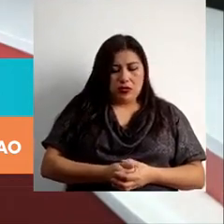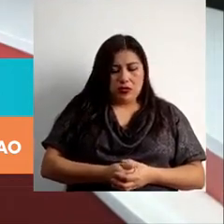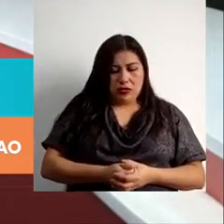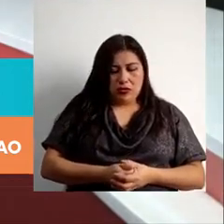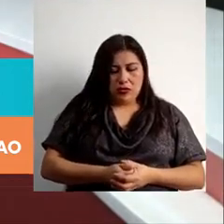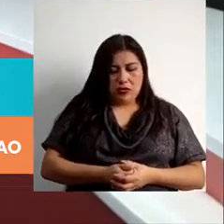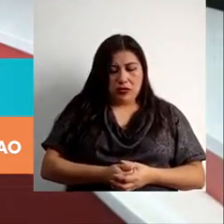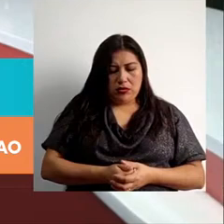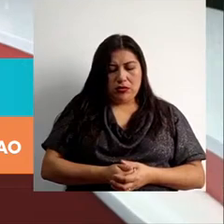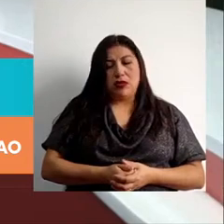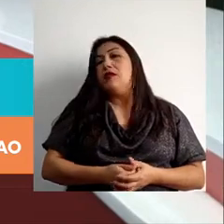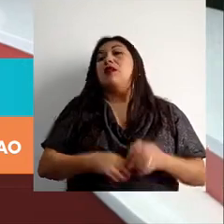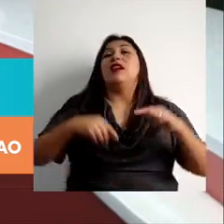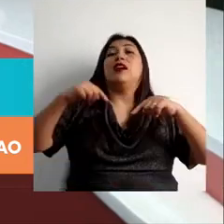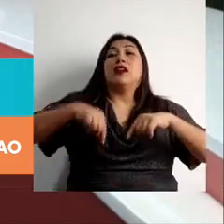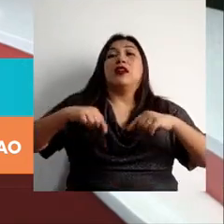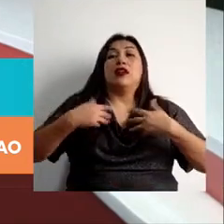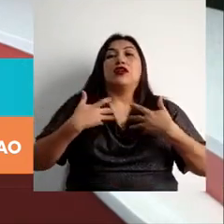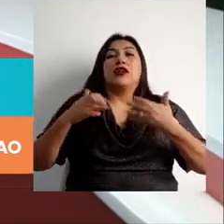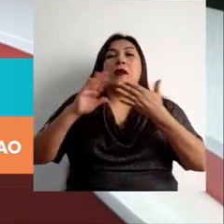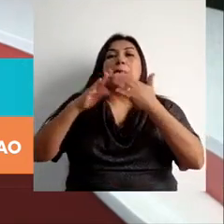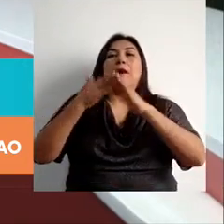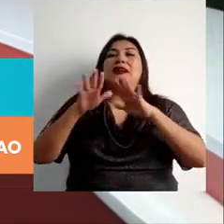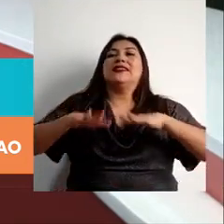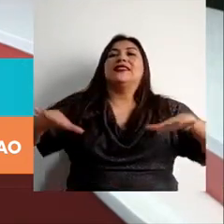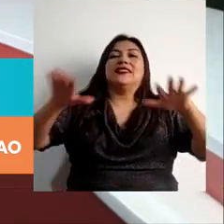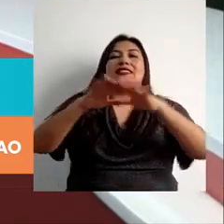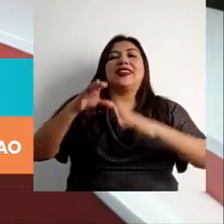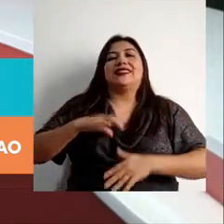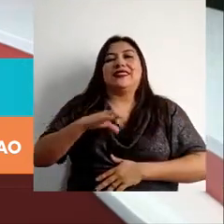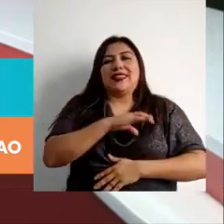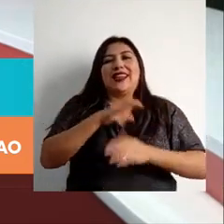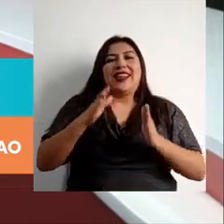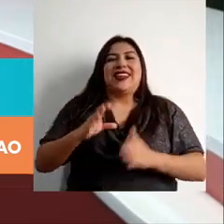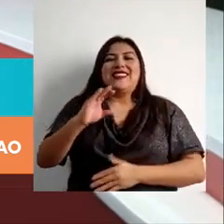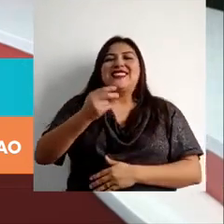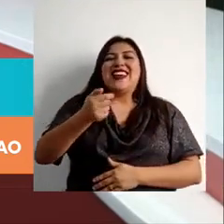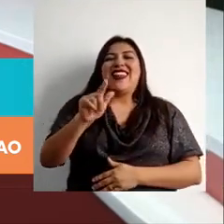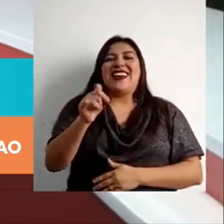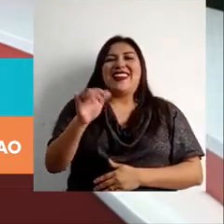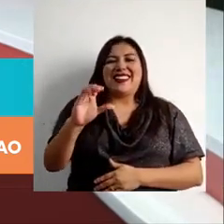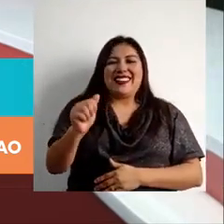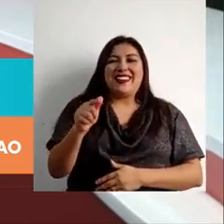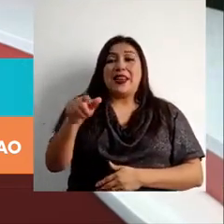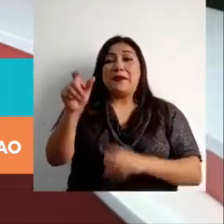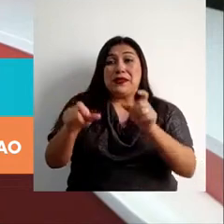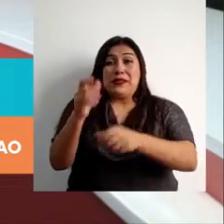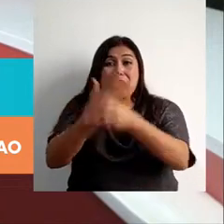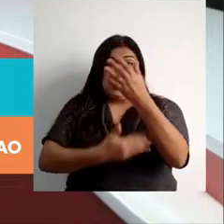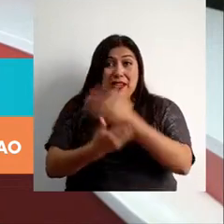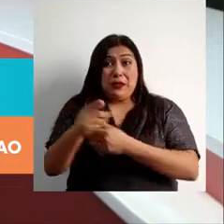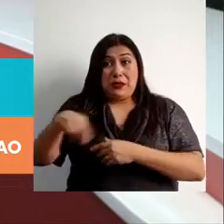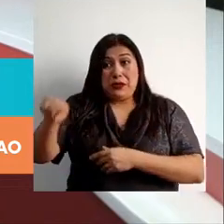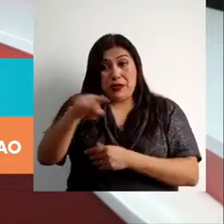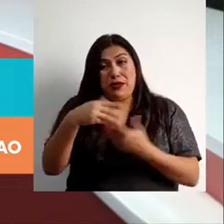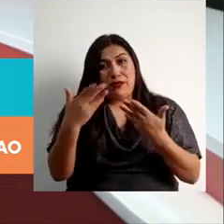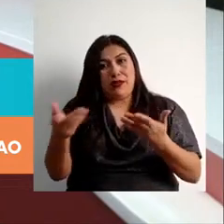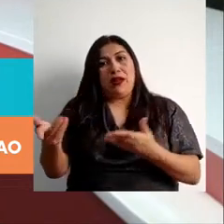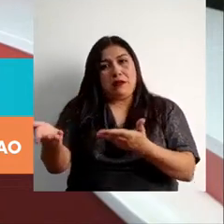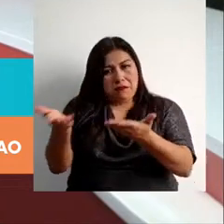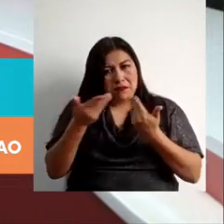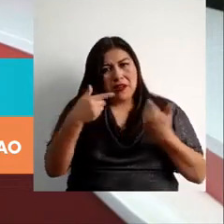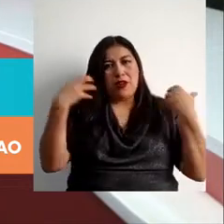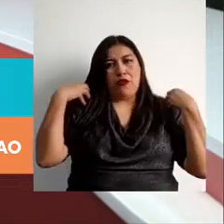de aquí a toda mi población chalaca, las personas con discapacidad, quiero que sepan que cuentan con OREDIS para que